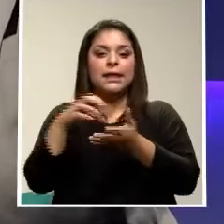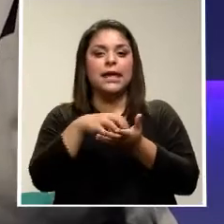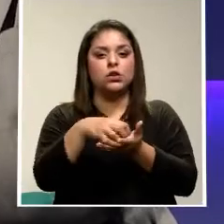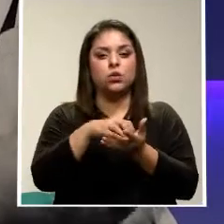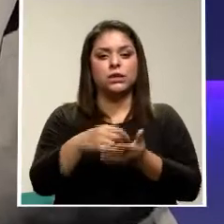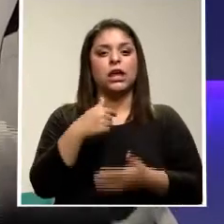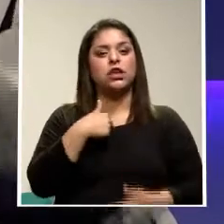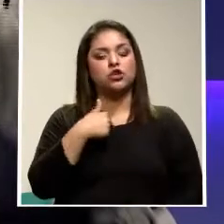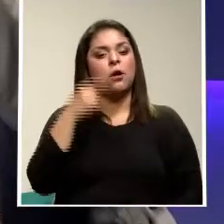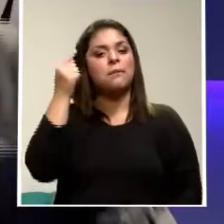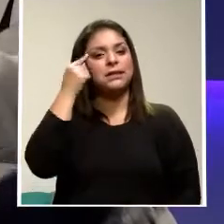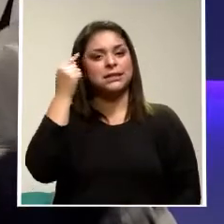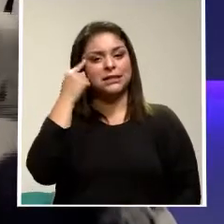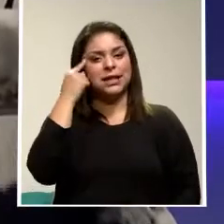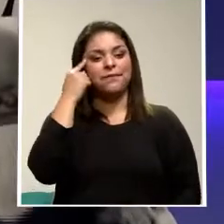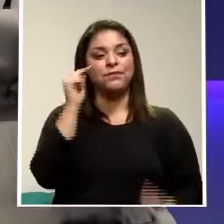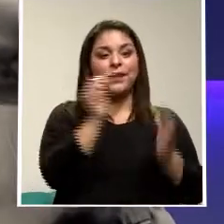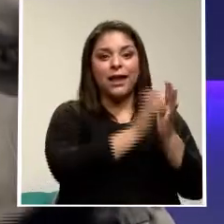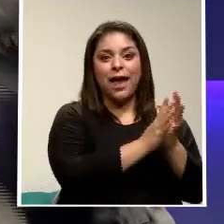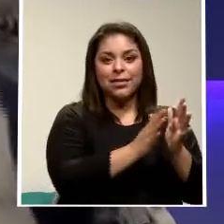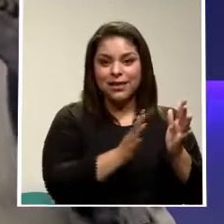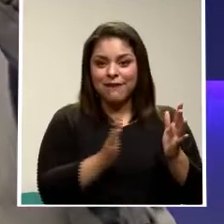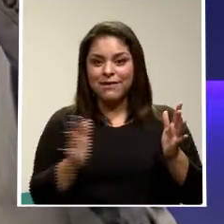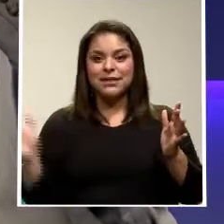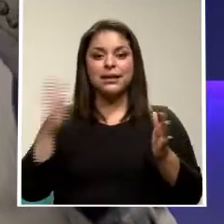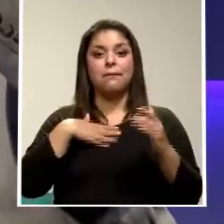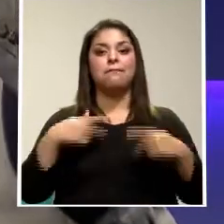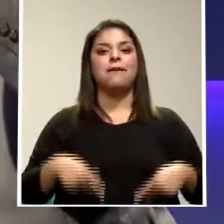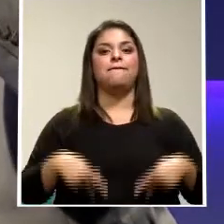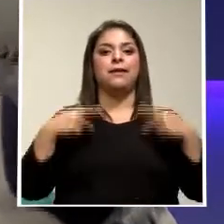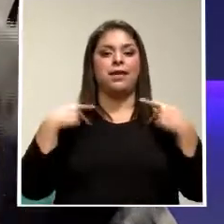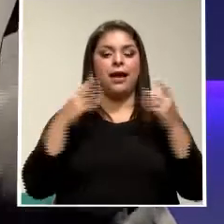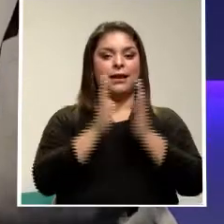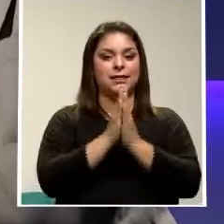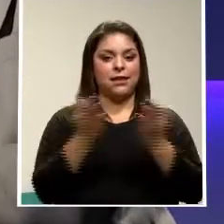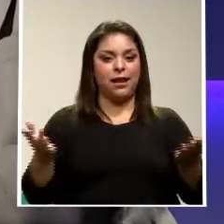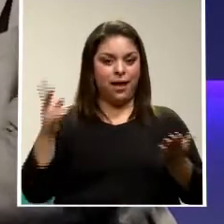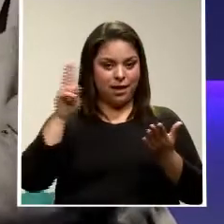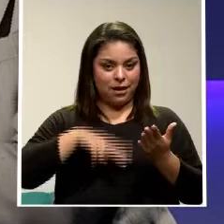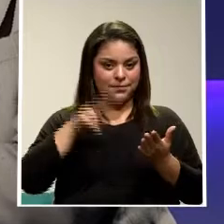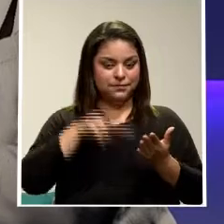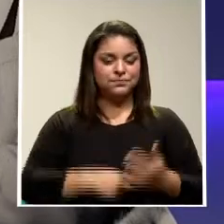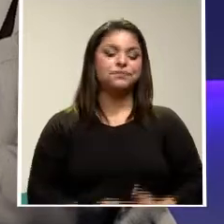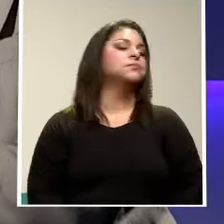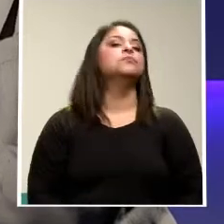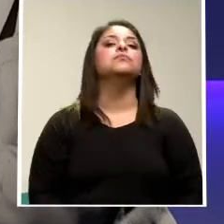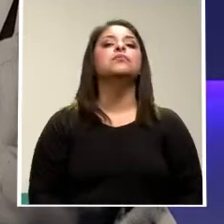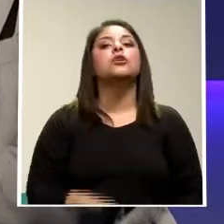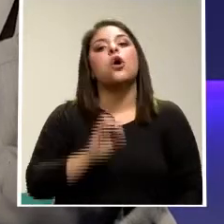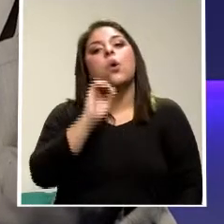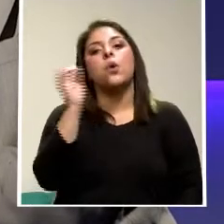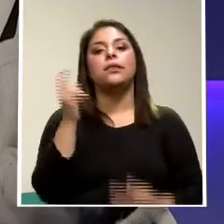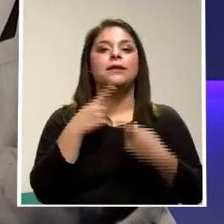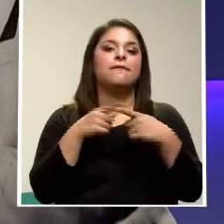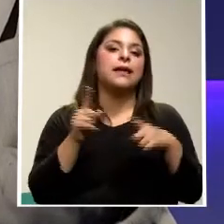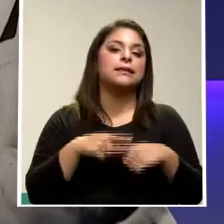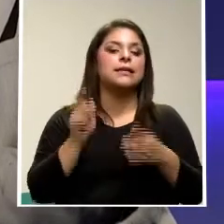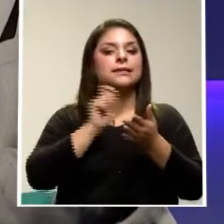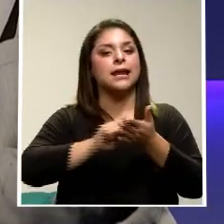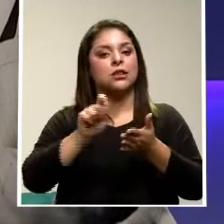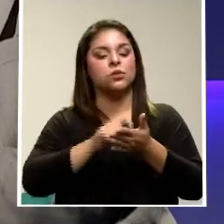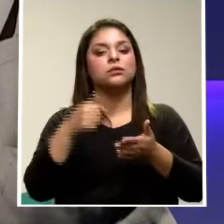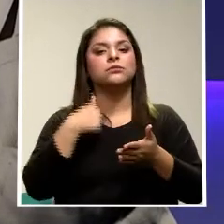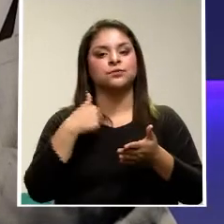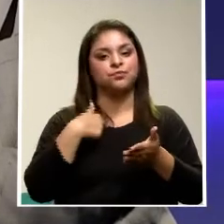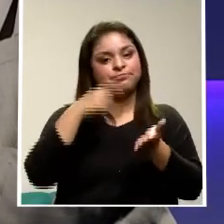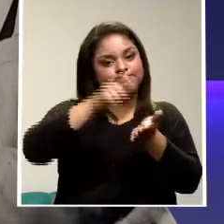yo atraviesan mi vida literaria, vamos a decirlo así, o los distintos libros que he escrito de cuentos,